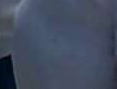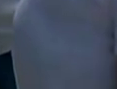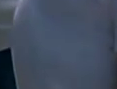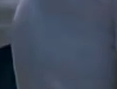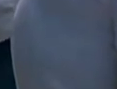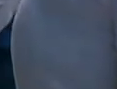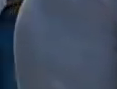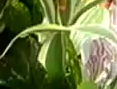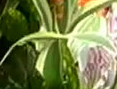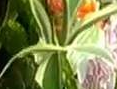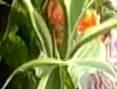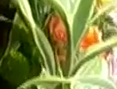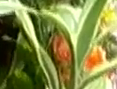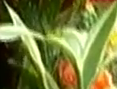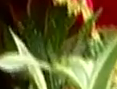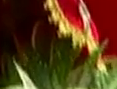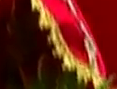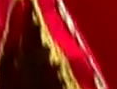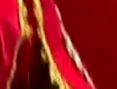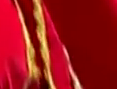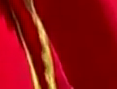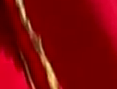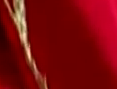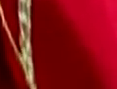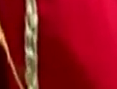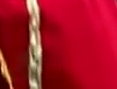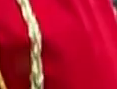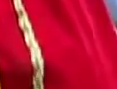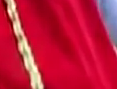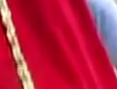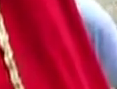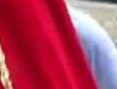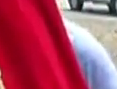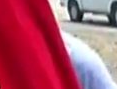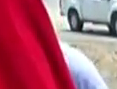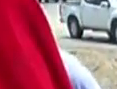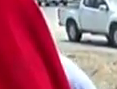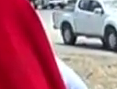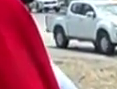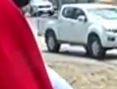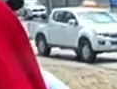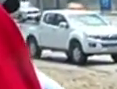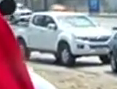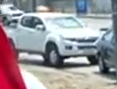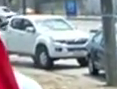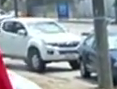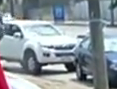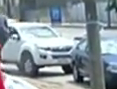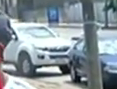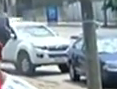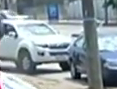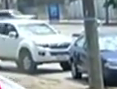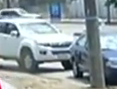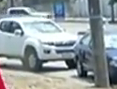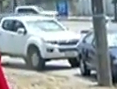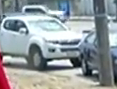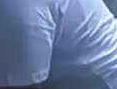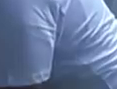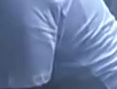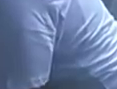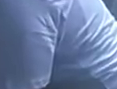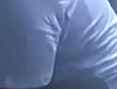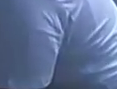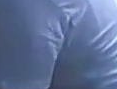se le atribuyen a esta imagen, entre ellos que cierto día quisieron arrebatarla de sus